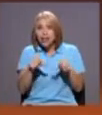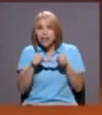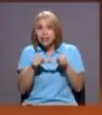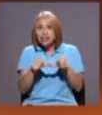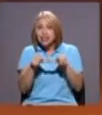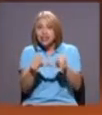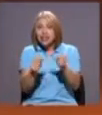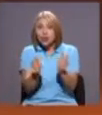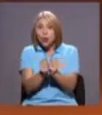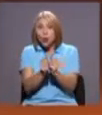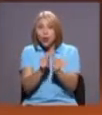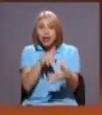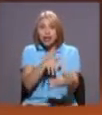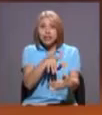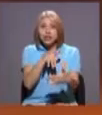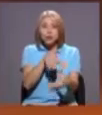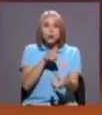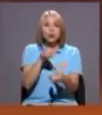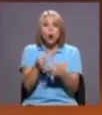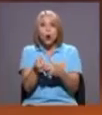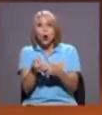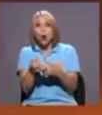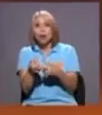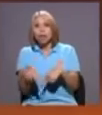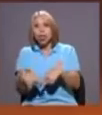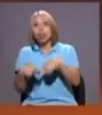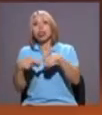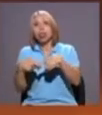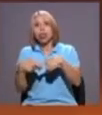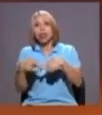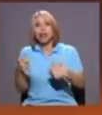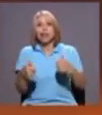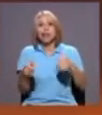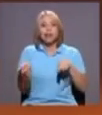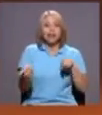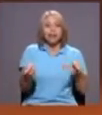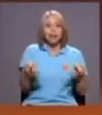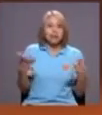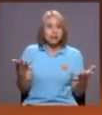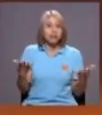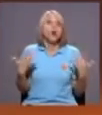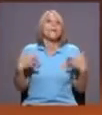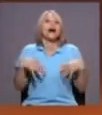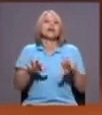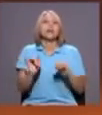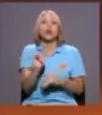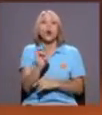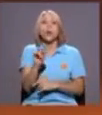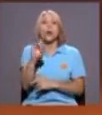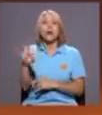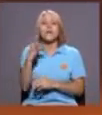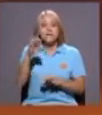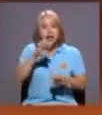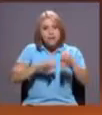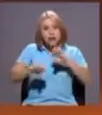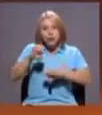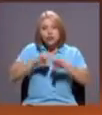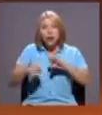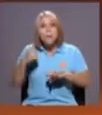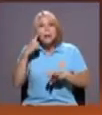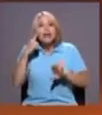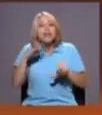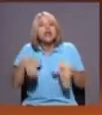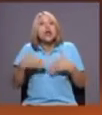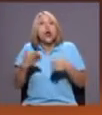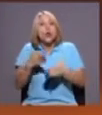vida académica o quedarse varado por muchos años, más bien como un instrumento de evaluación para ver cómo se mejora y para